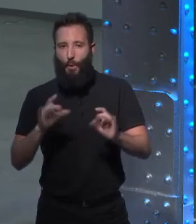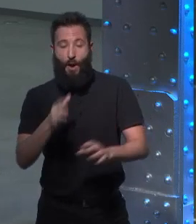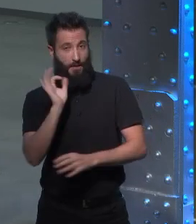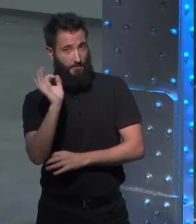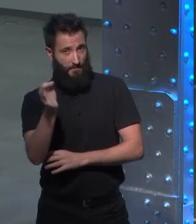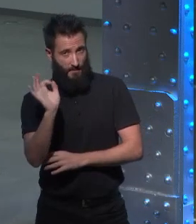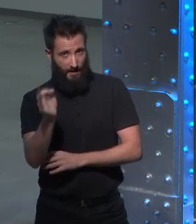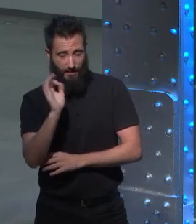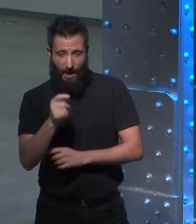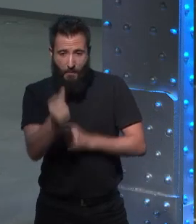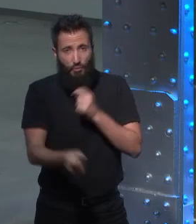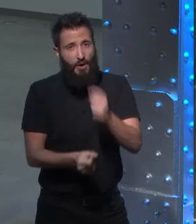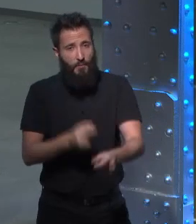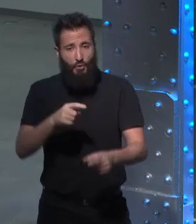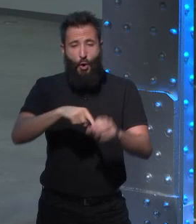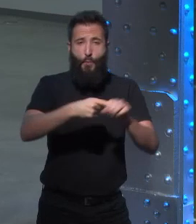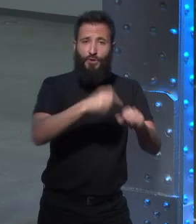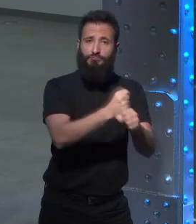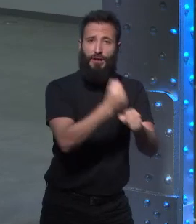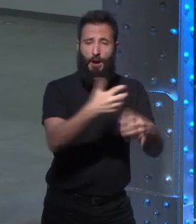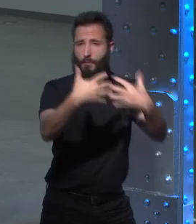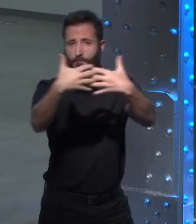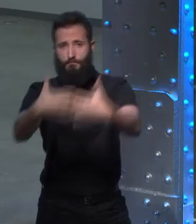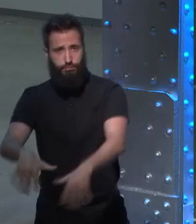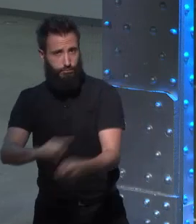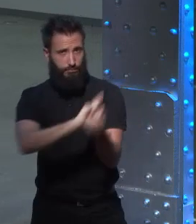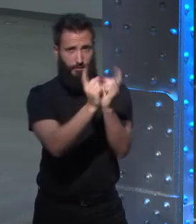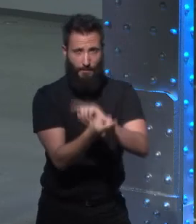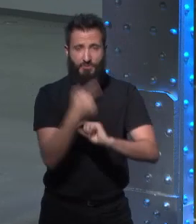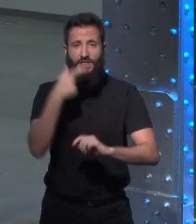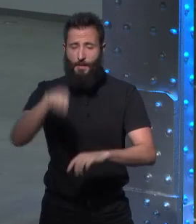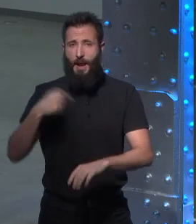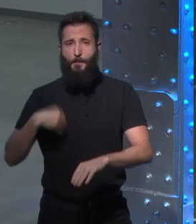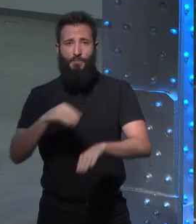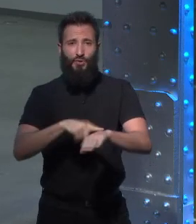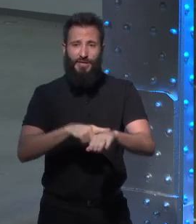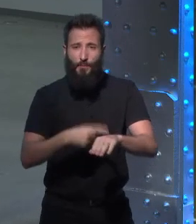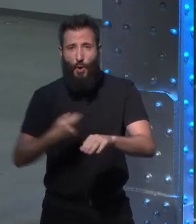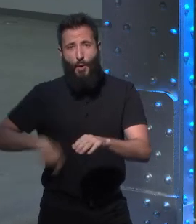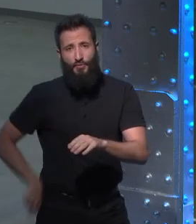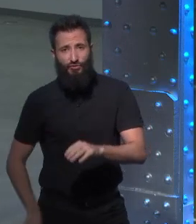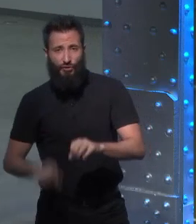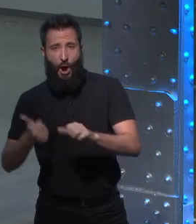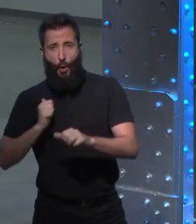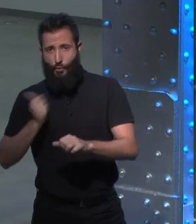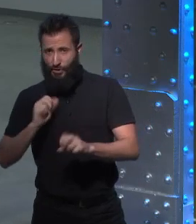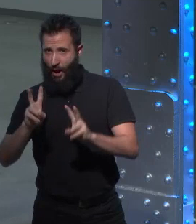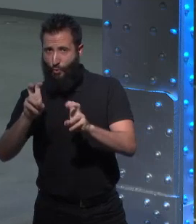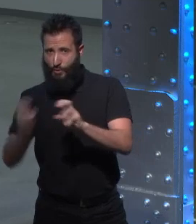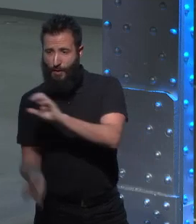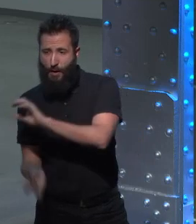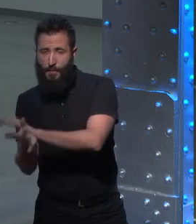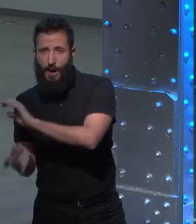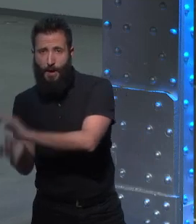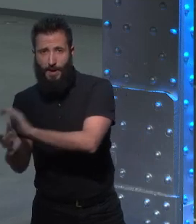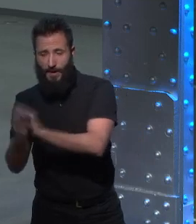cierto va a automatizar ciertos puestos de trabajo, al mismo tiempo va a generar otras oportunidades